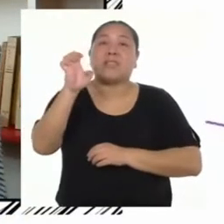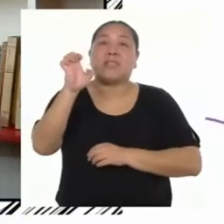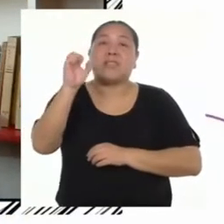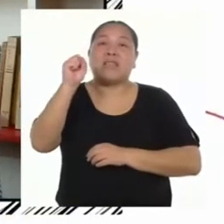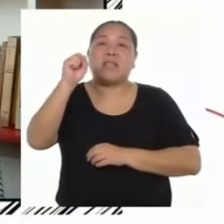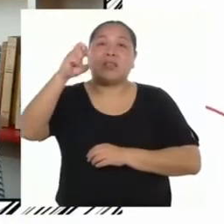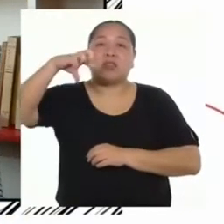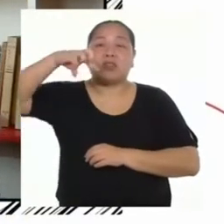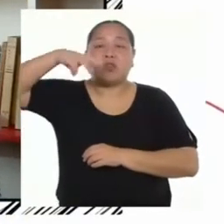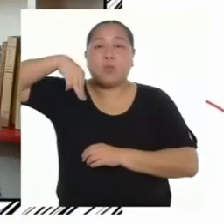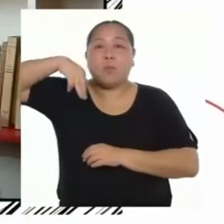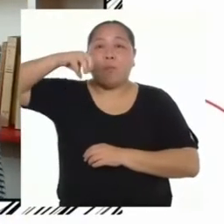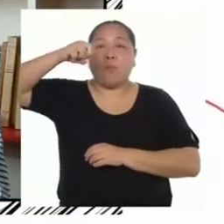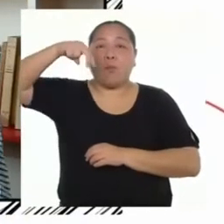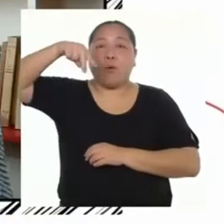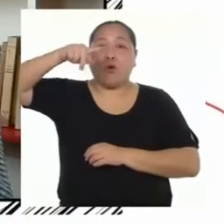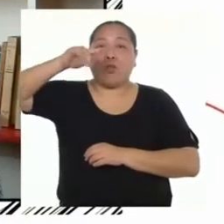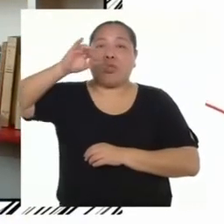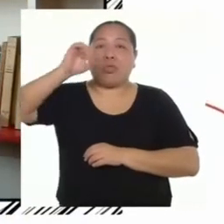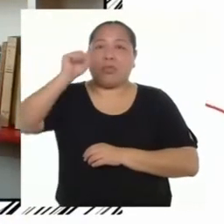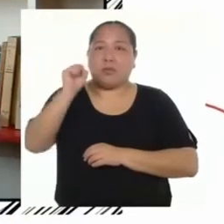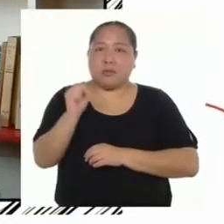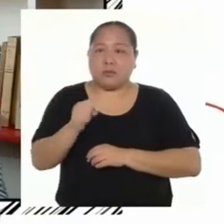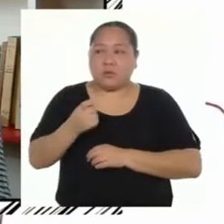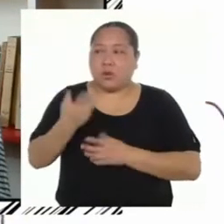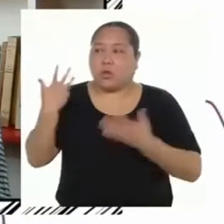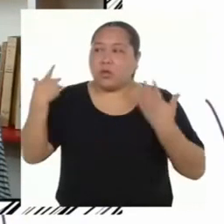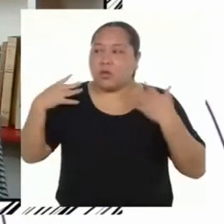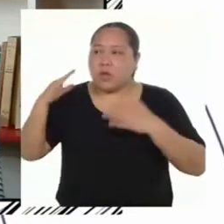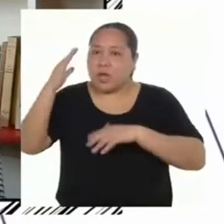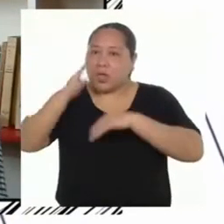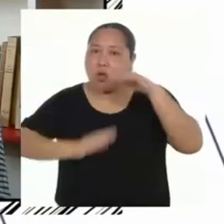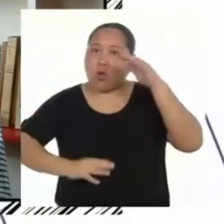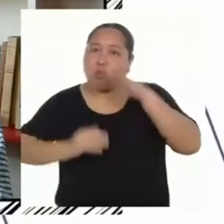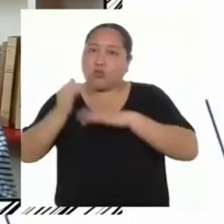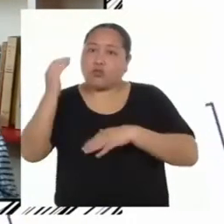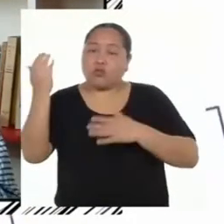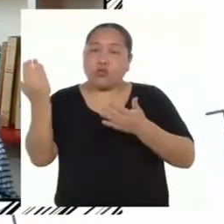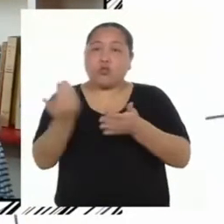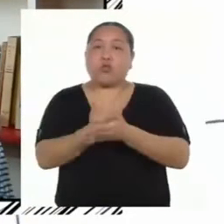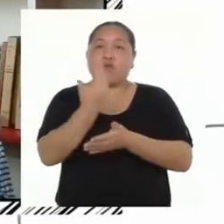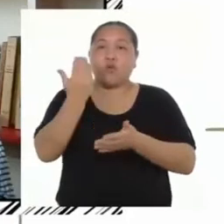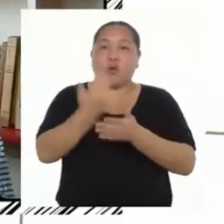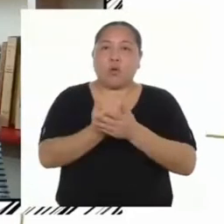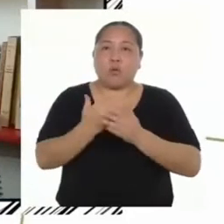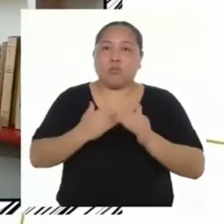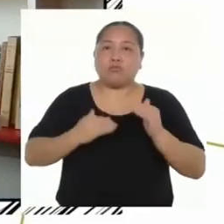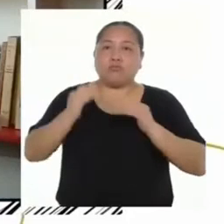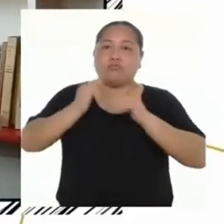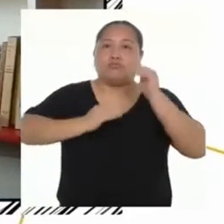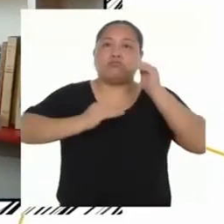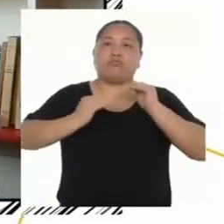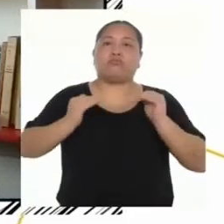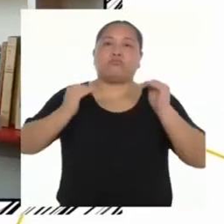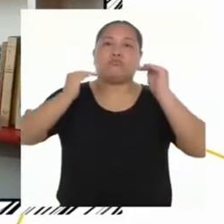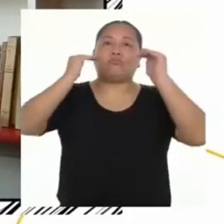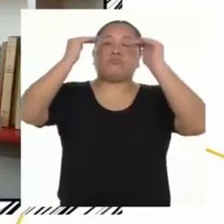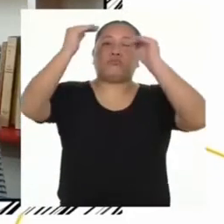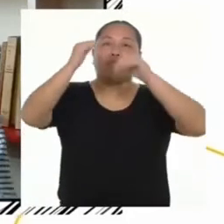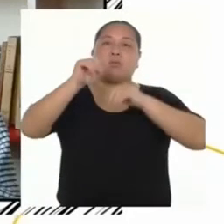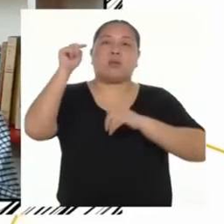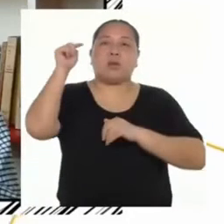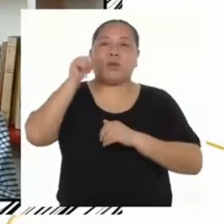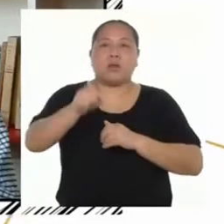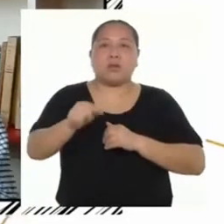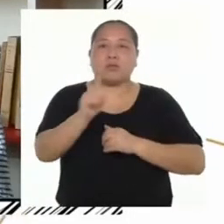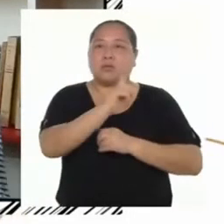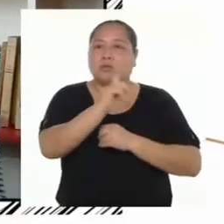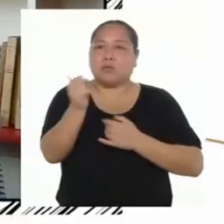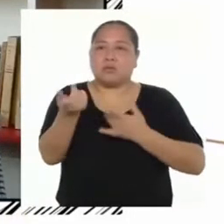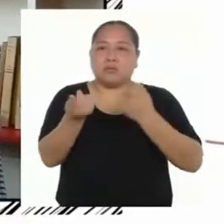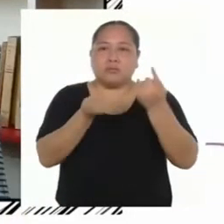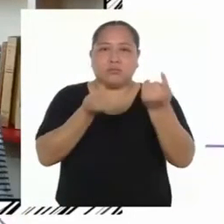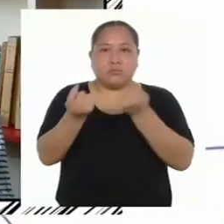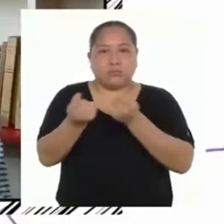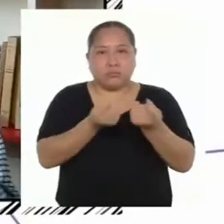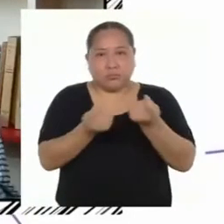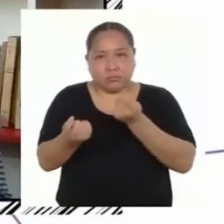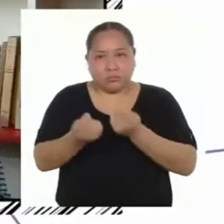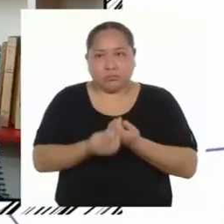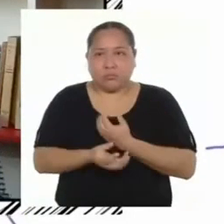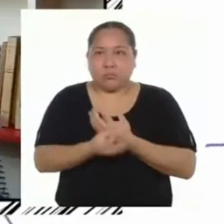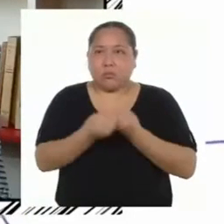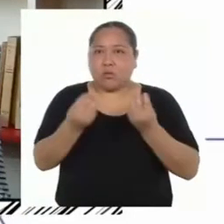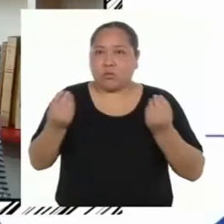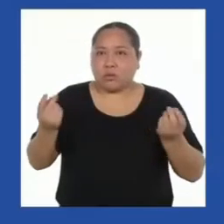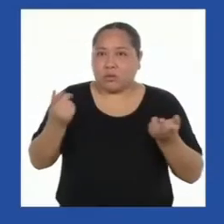hay edificios o casas que se destruyen para construir un nuevo edificio encima, estos materiales no están adecuadamente manejados la